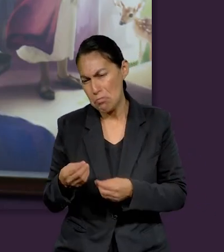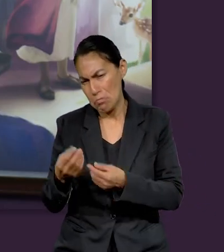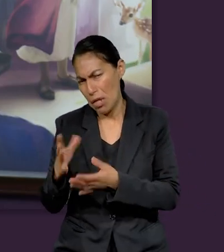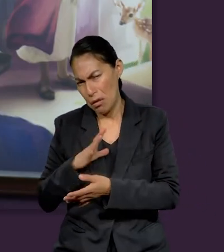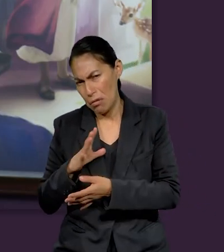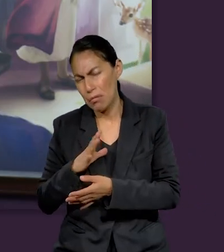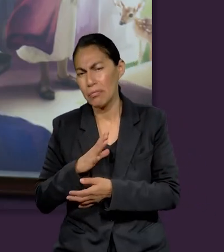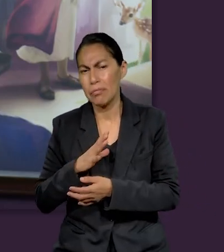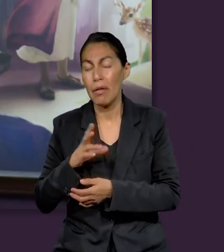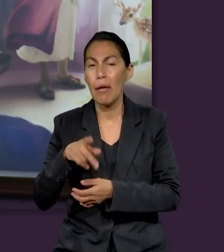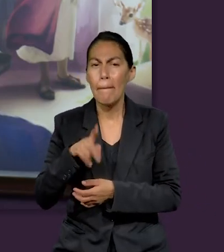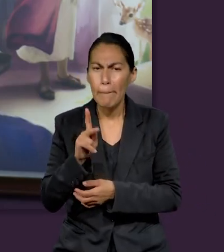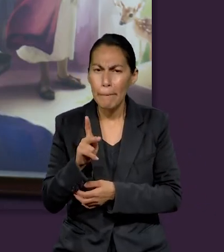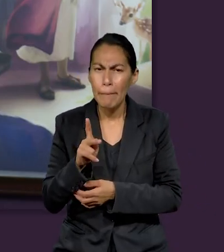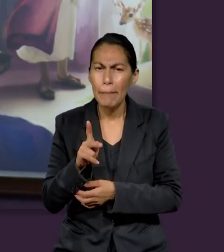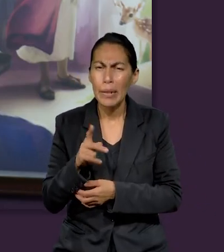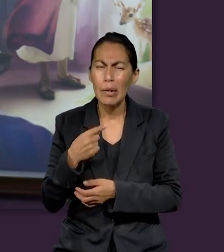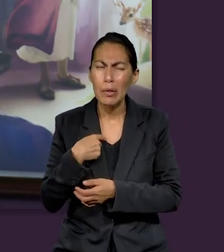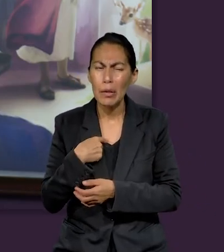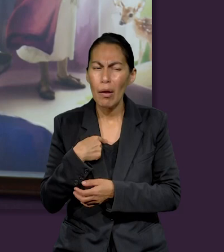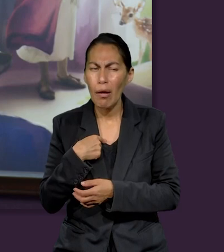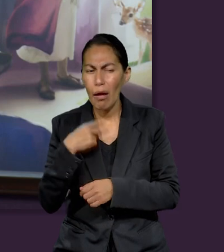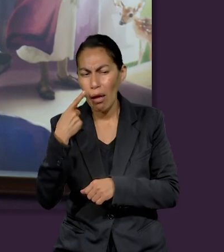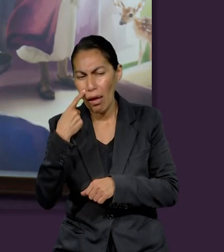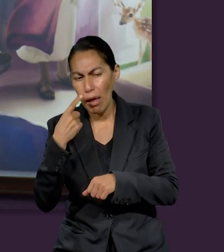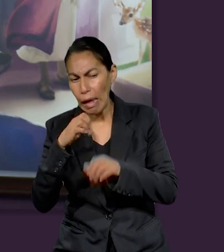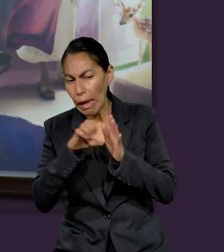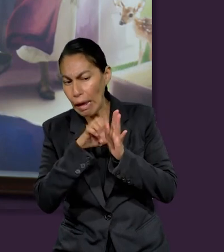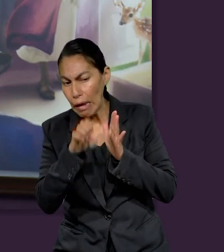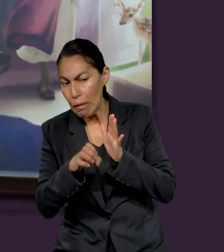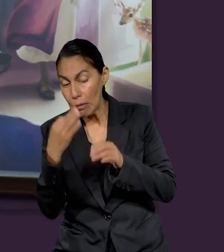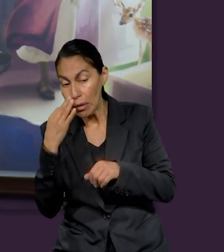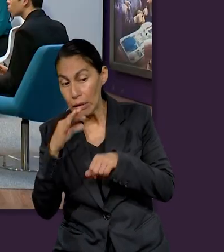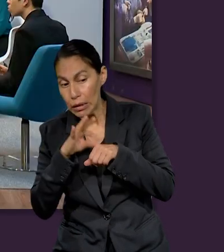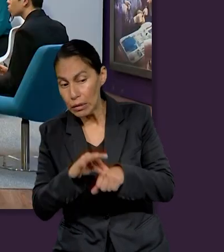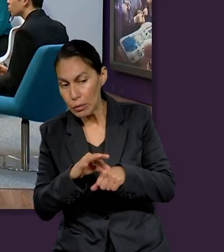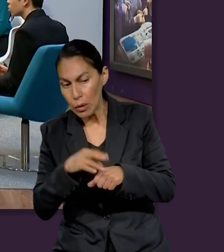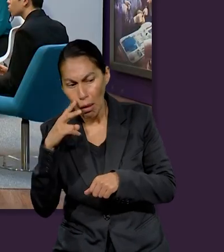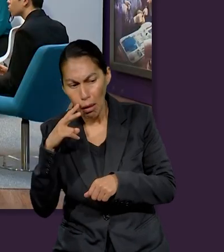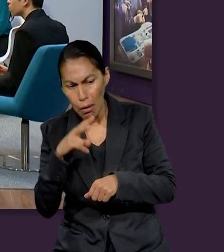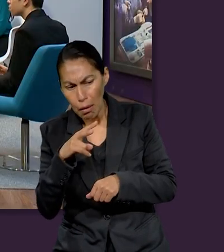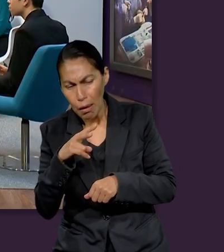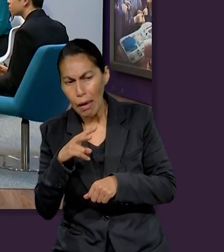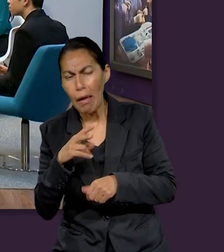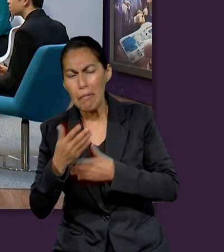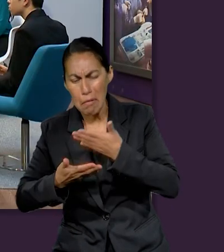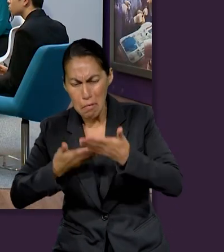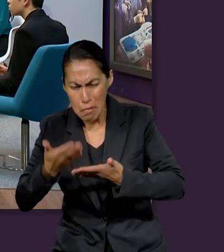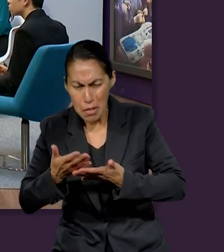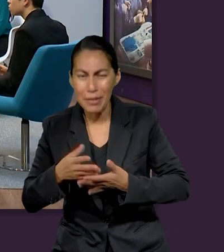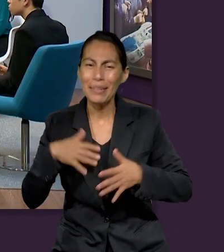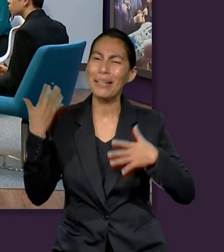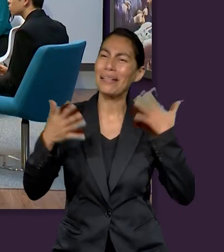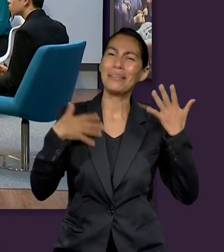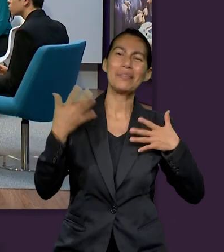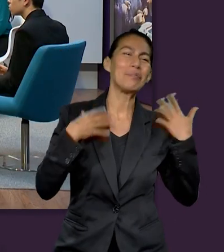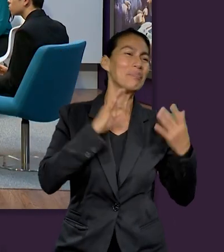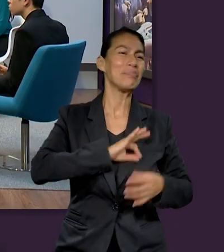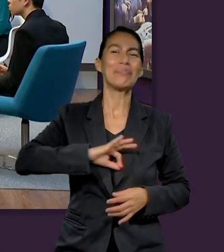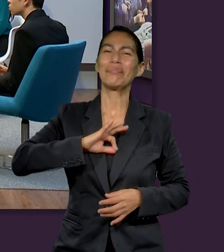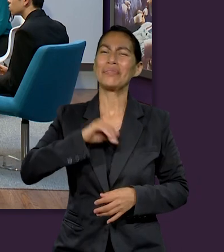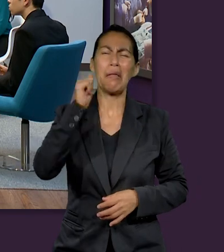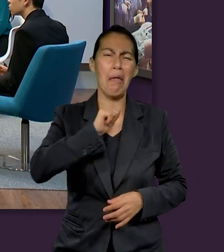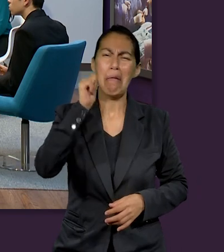dejó a unos hijos pero aún así siempre me quedo con su testimonio de servicio porque siempre lo veía feliz nunca